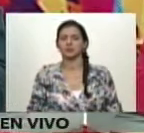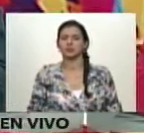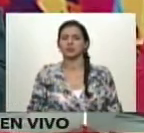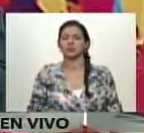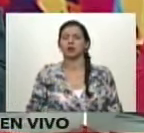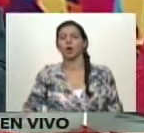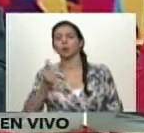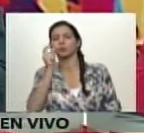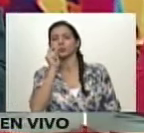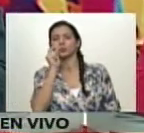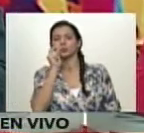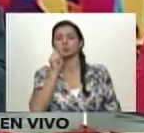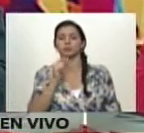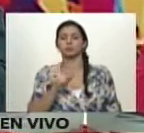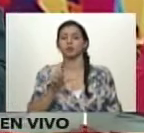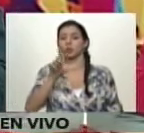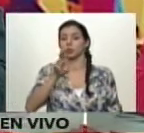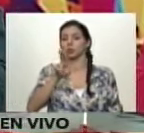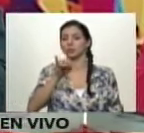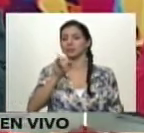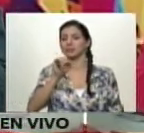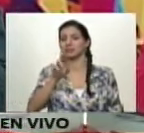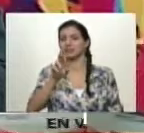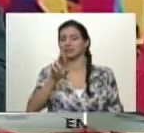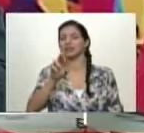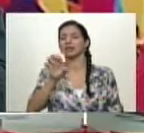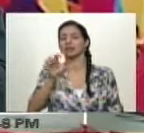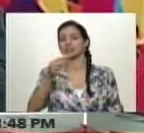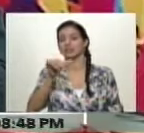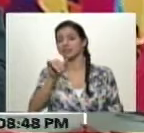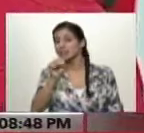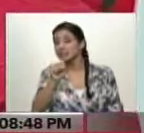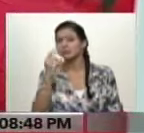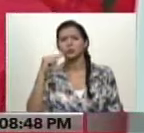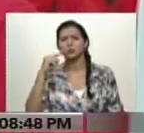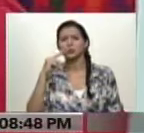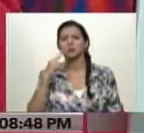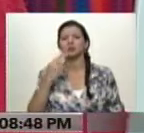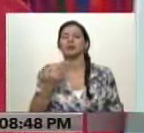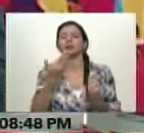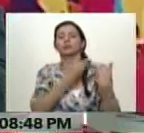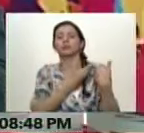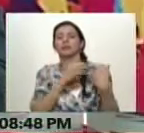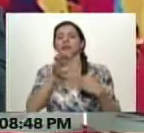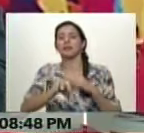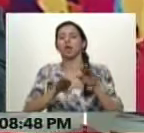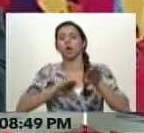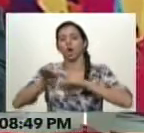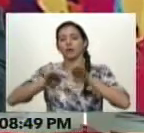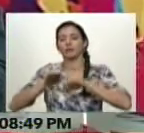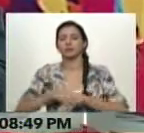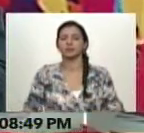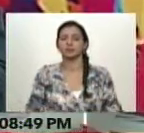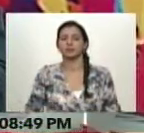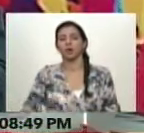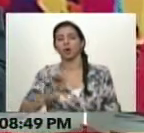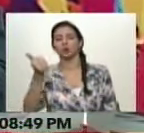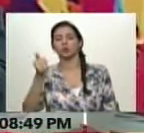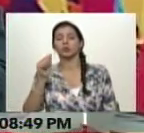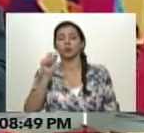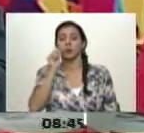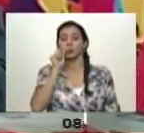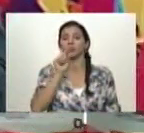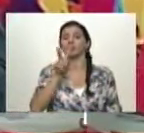compañero comandante Luis Reyes Reyes, responsable del Estado Cojedes. Al compañero